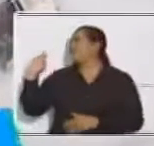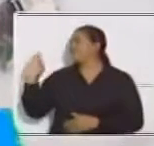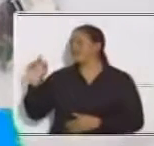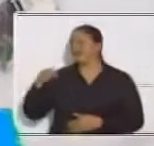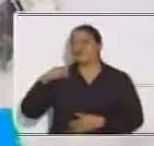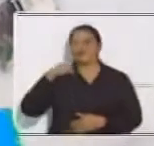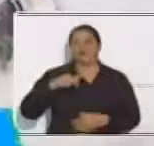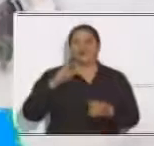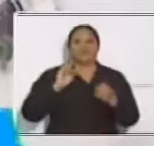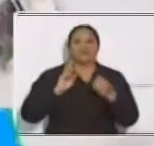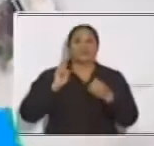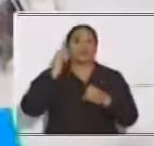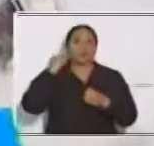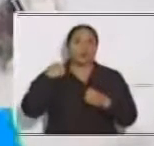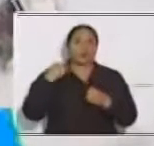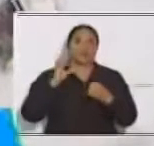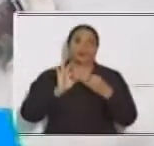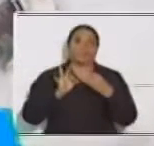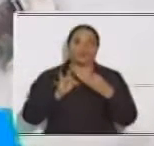colaboración.